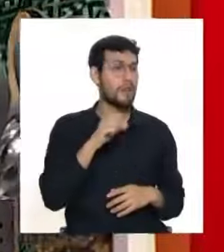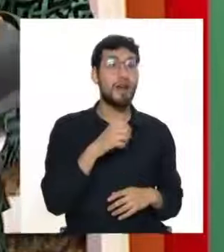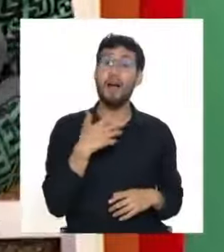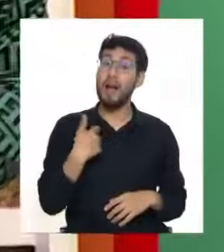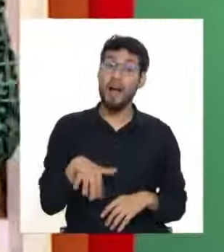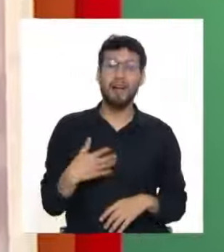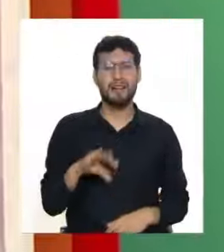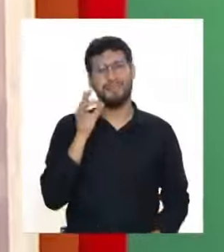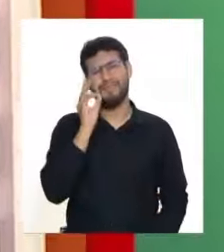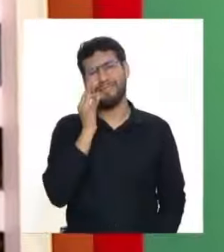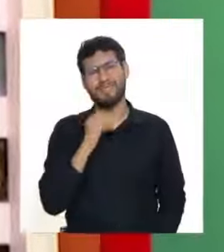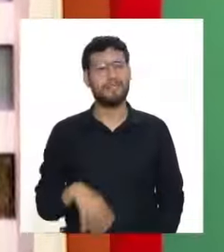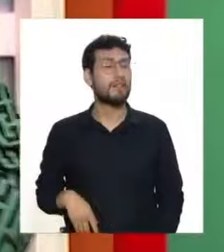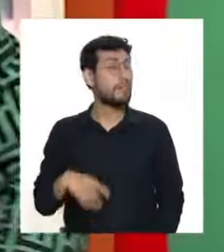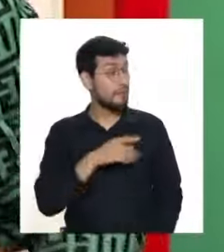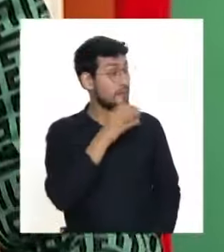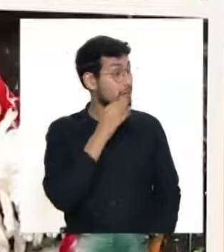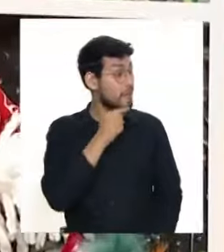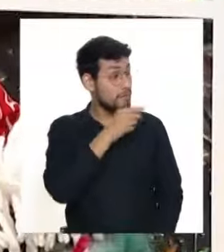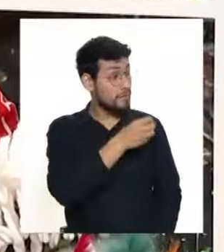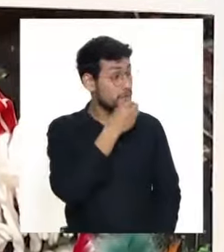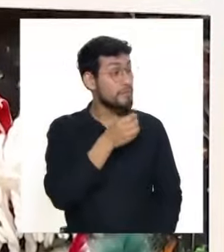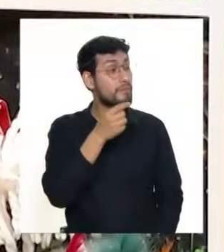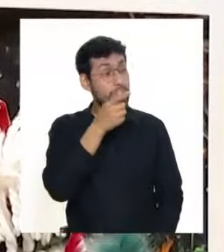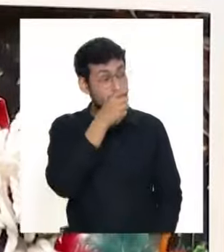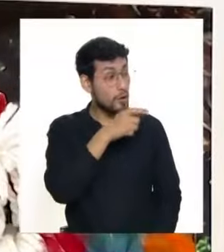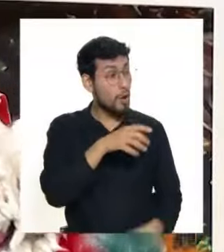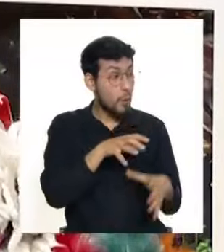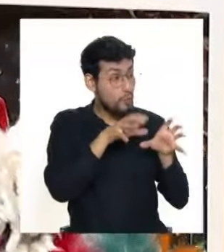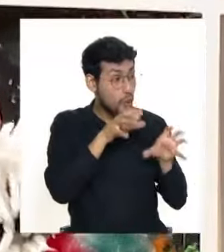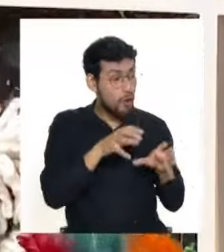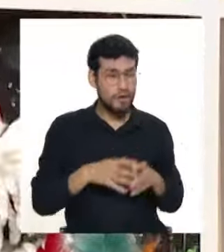Ay, pero qué delicia. Oye, Cris, ¿tú has comido la hormiga potona?